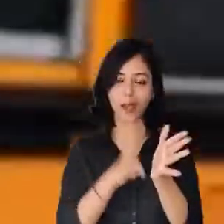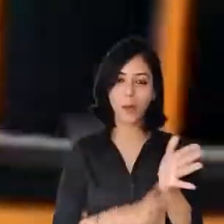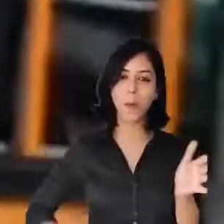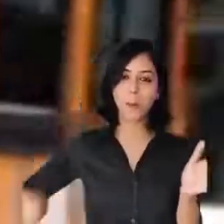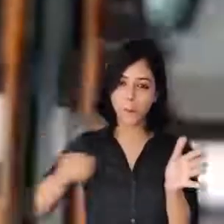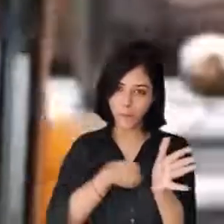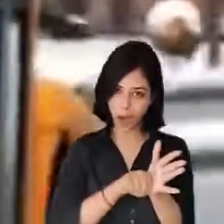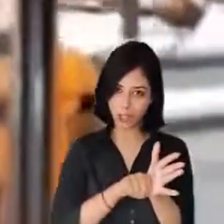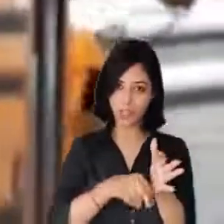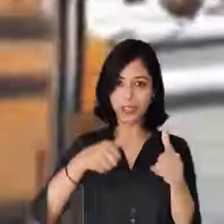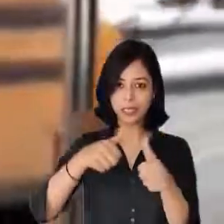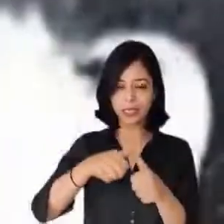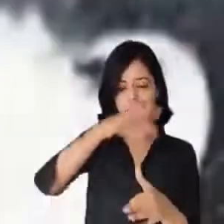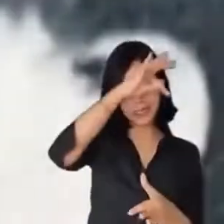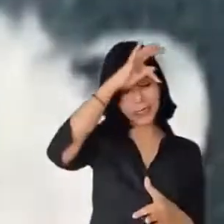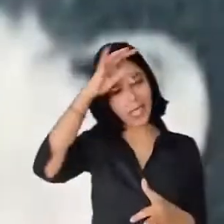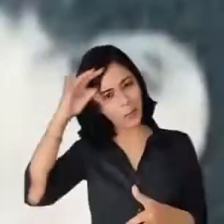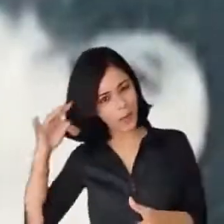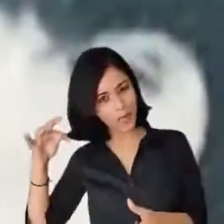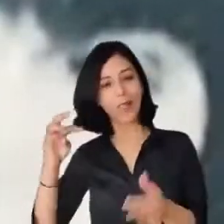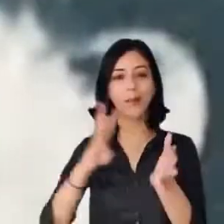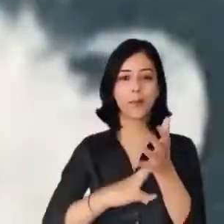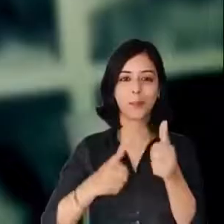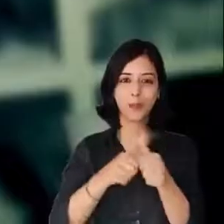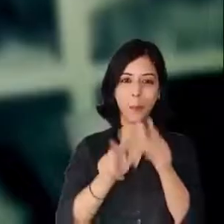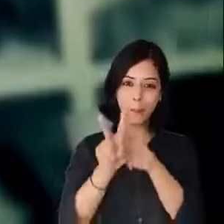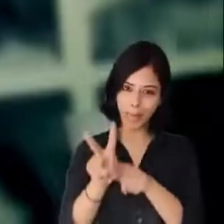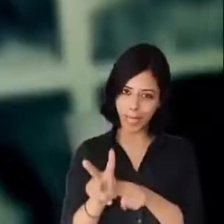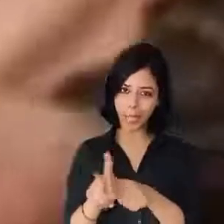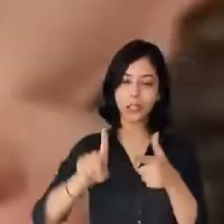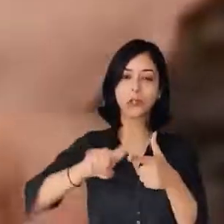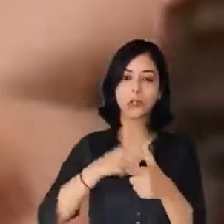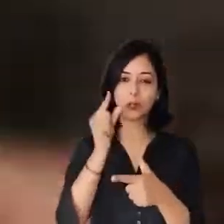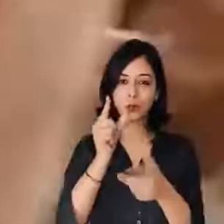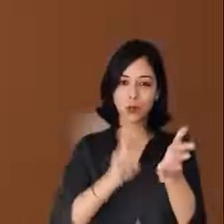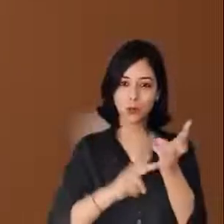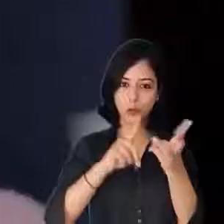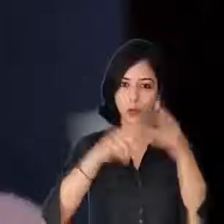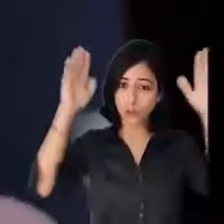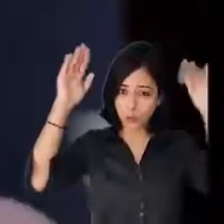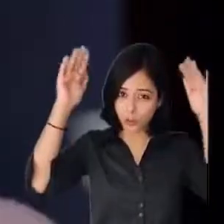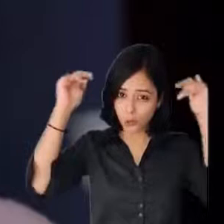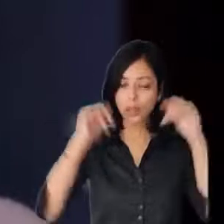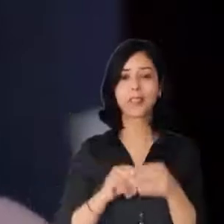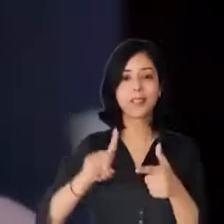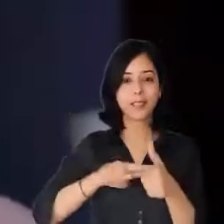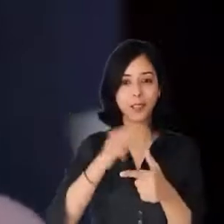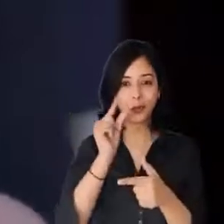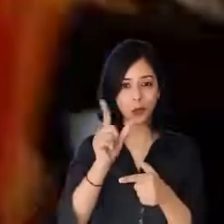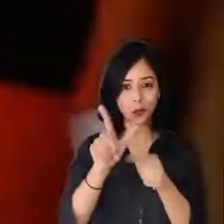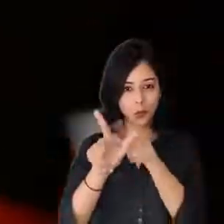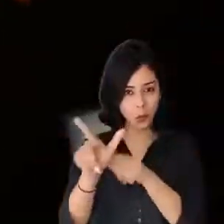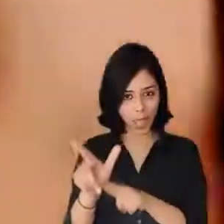volvería a su casa. De 15 años, llamó a la casa de Robin para ver... Robin había estado en su